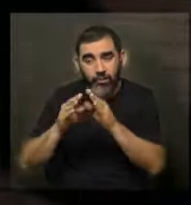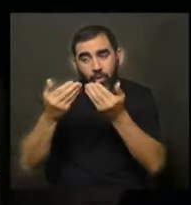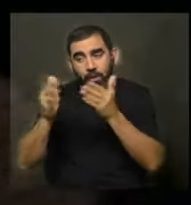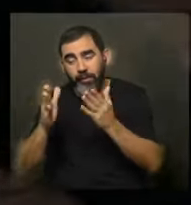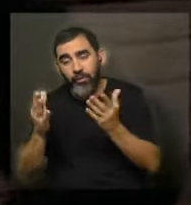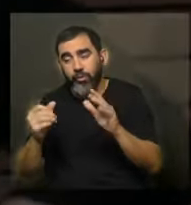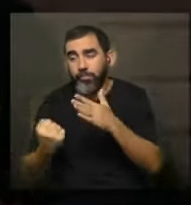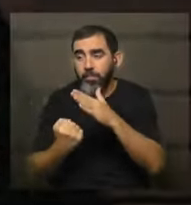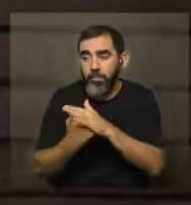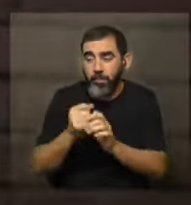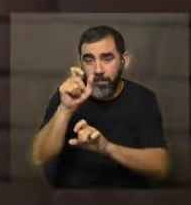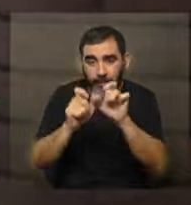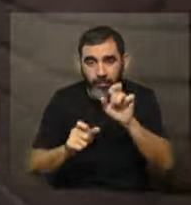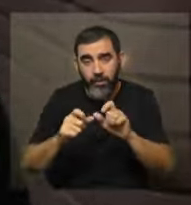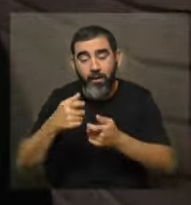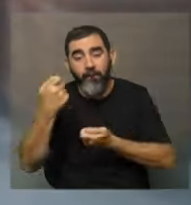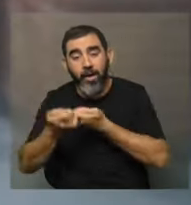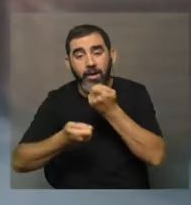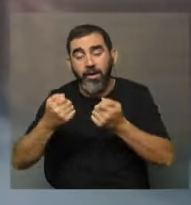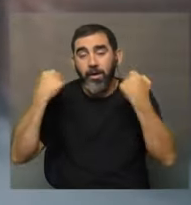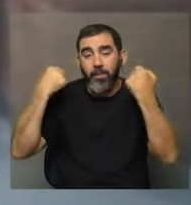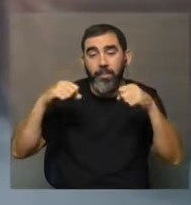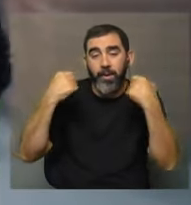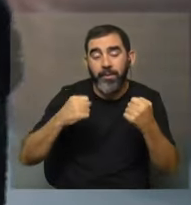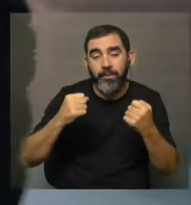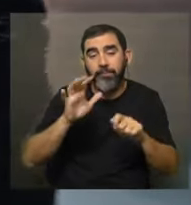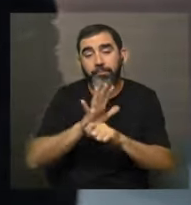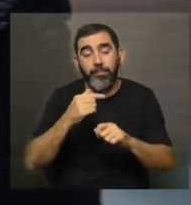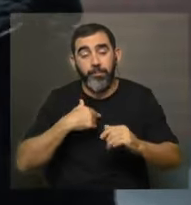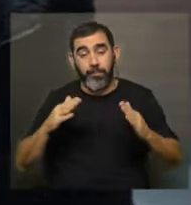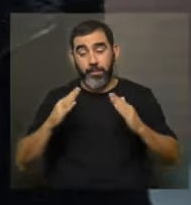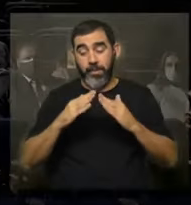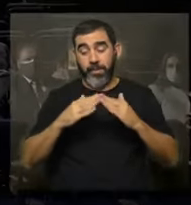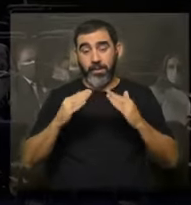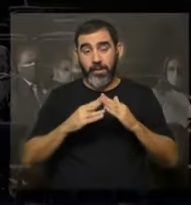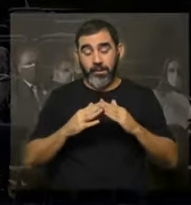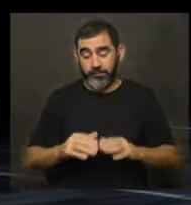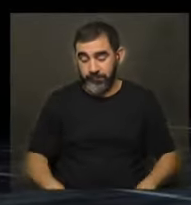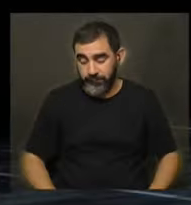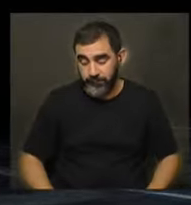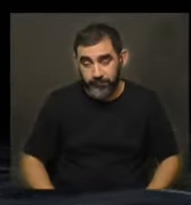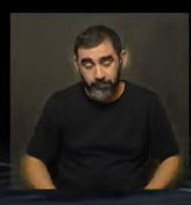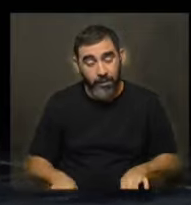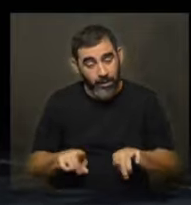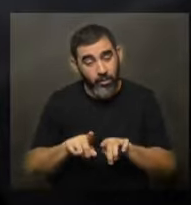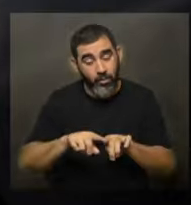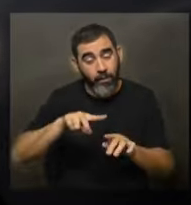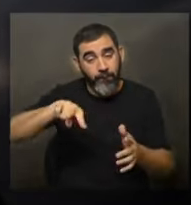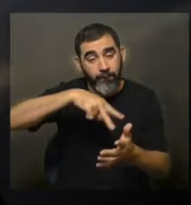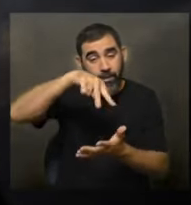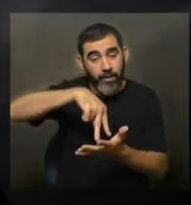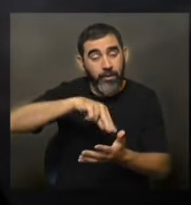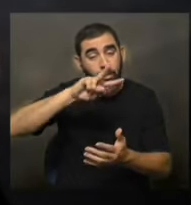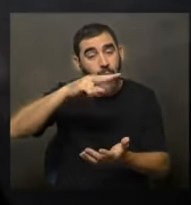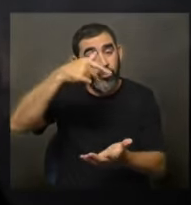foro limitado los bailarines tenían que ensayar en sus casas y a pesar de eso El valé Nacional tuvo dos